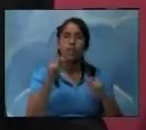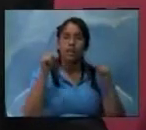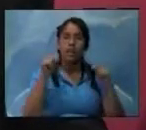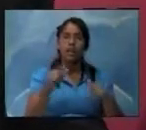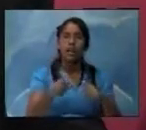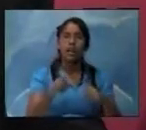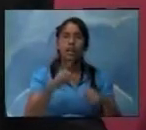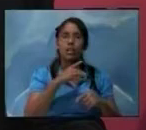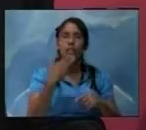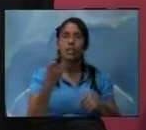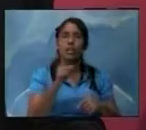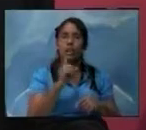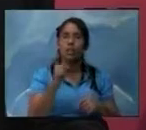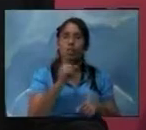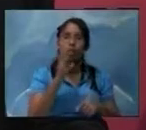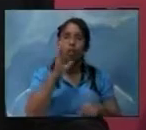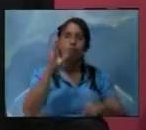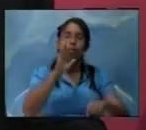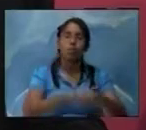el que